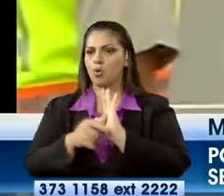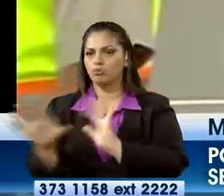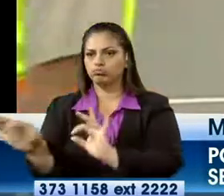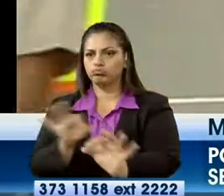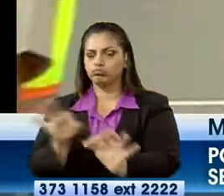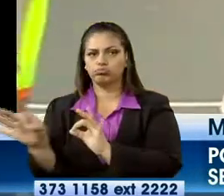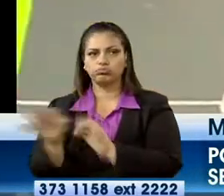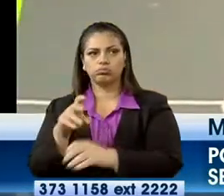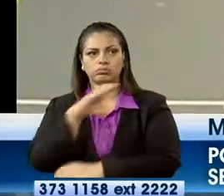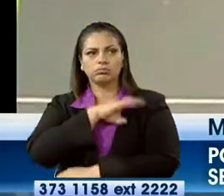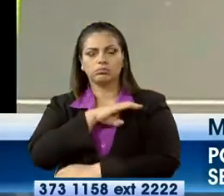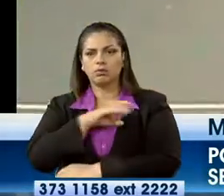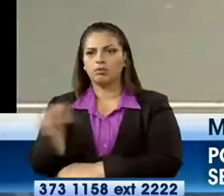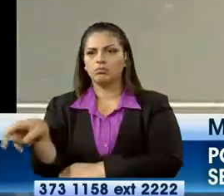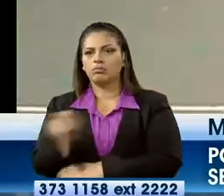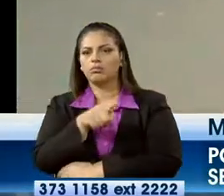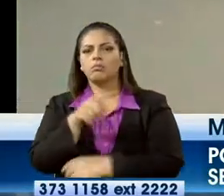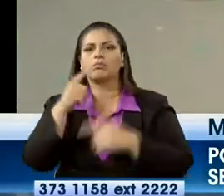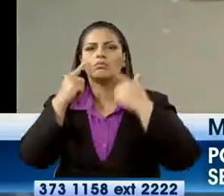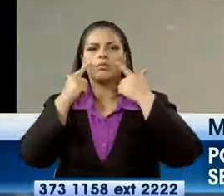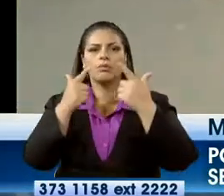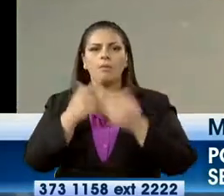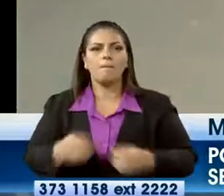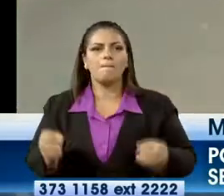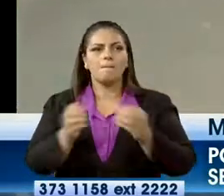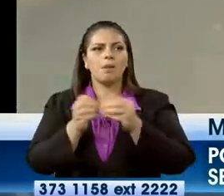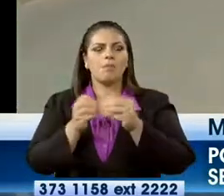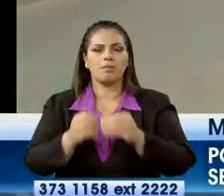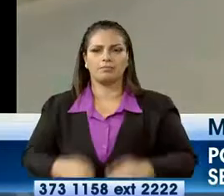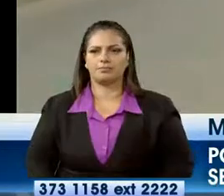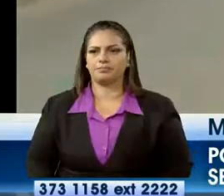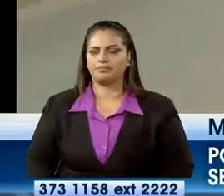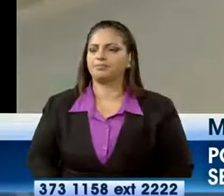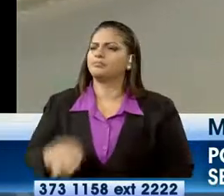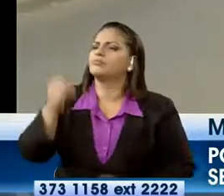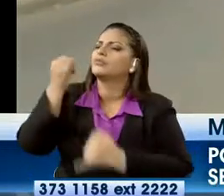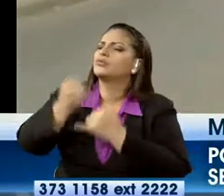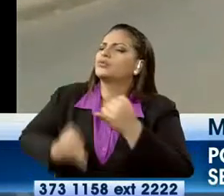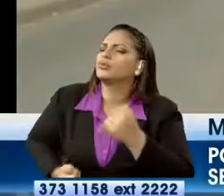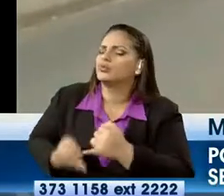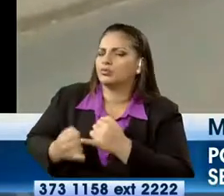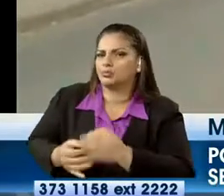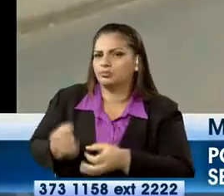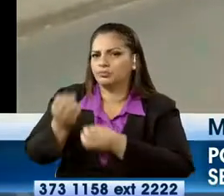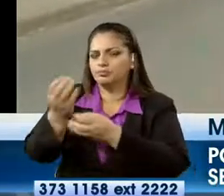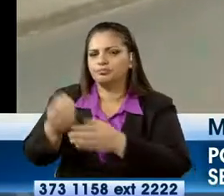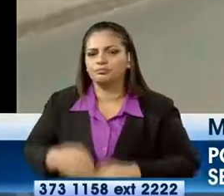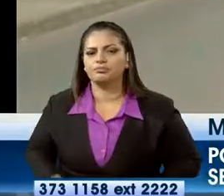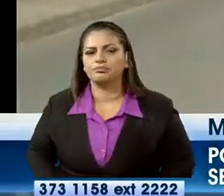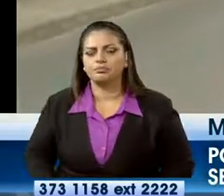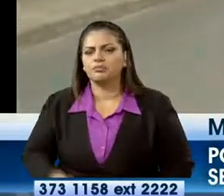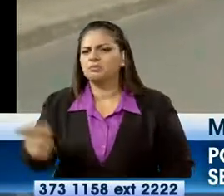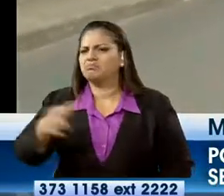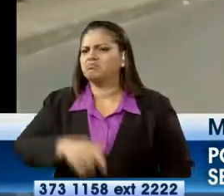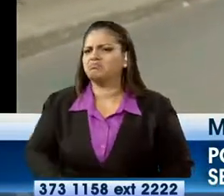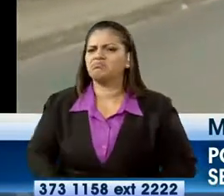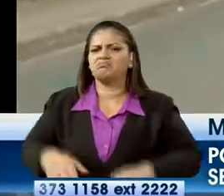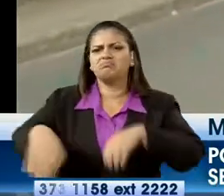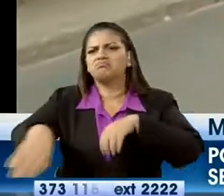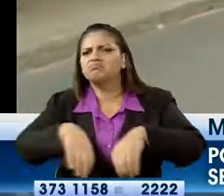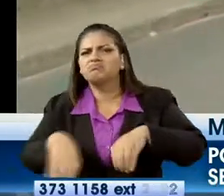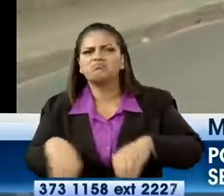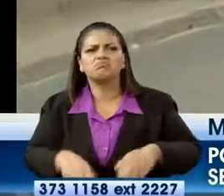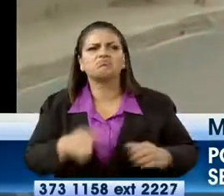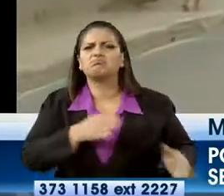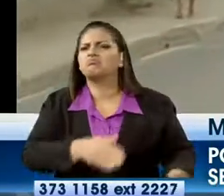intensifique el patrullaje aquí en el sector. Y por último, ¿qué planes tienen ustedes en cuestión operativos, seguridad, que van a